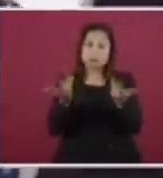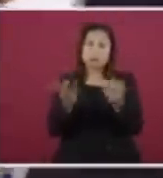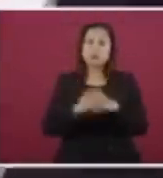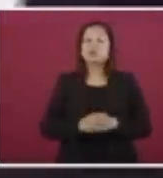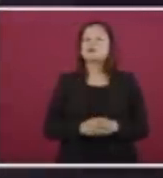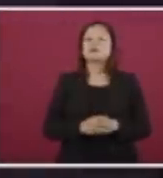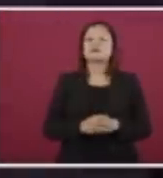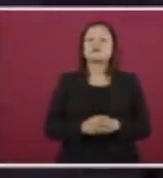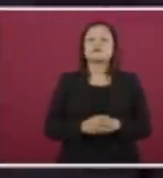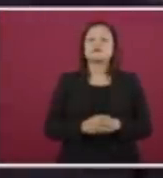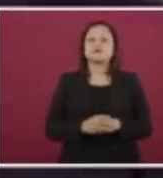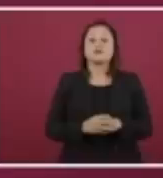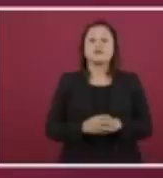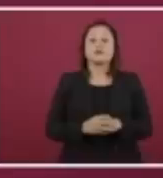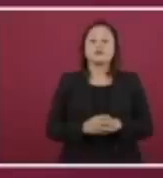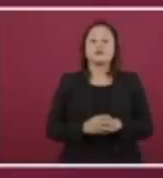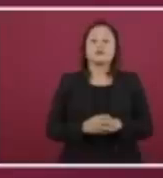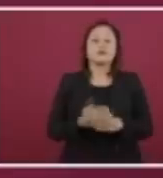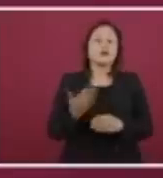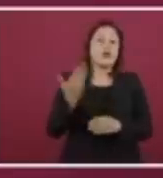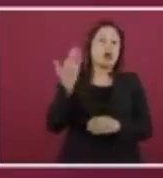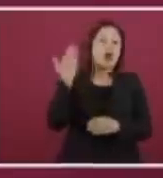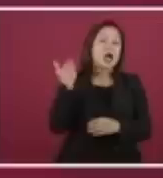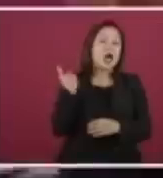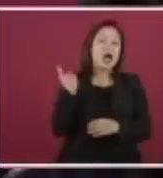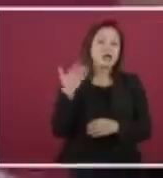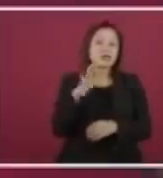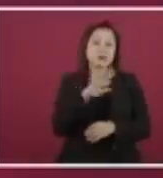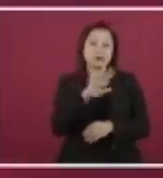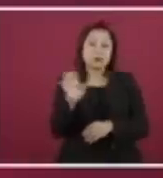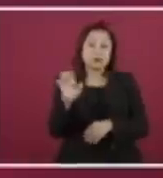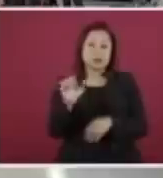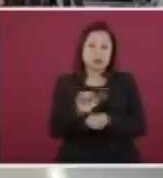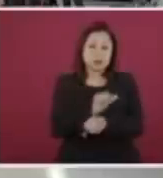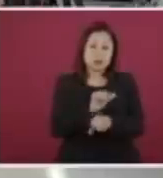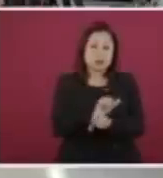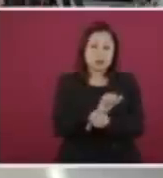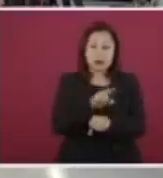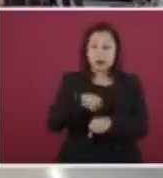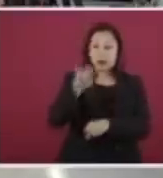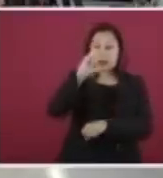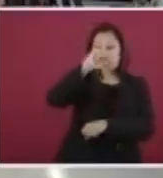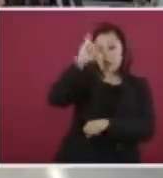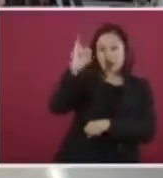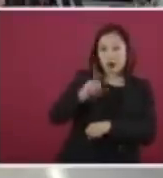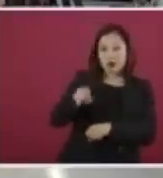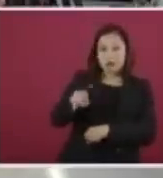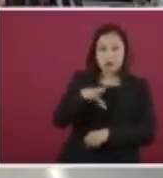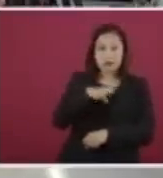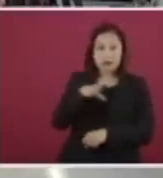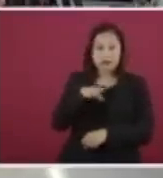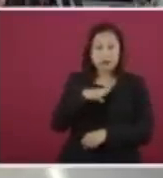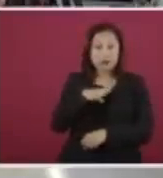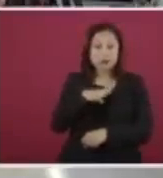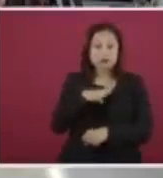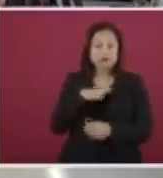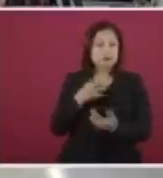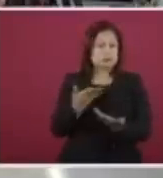500 vehículos que habían para altos funcionarios, pues cuando mucho